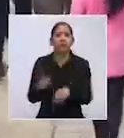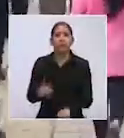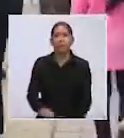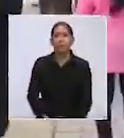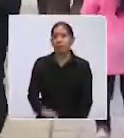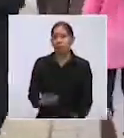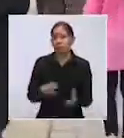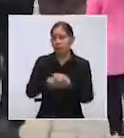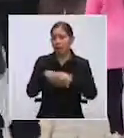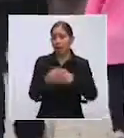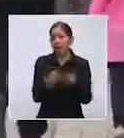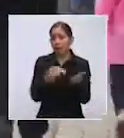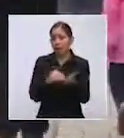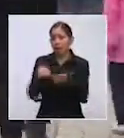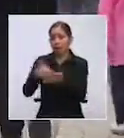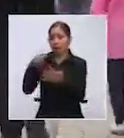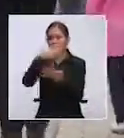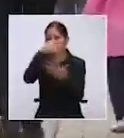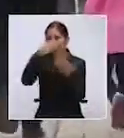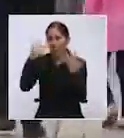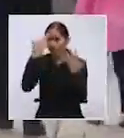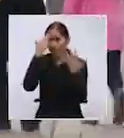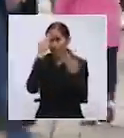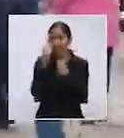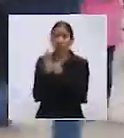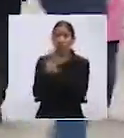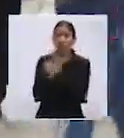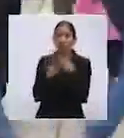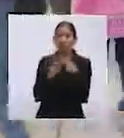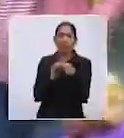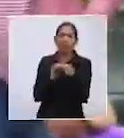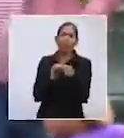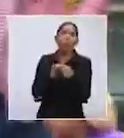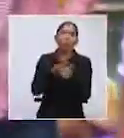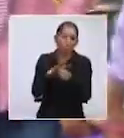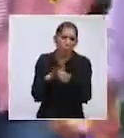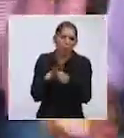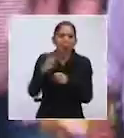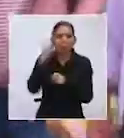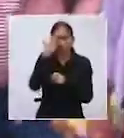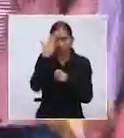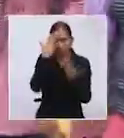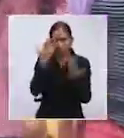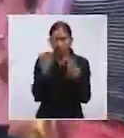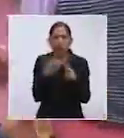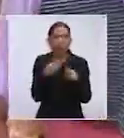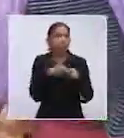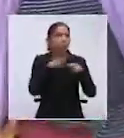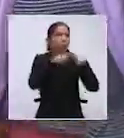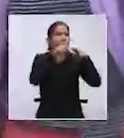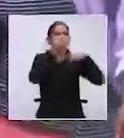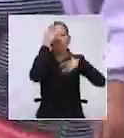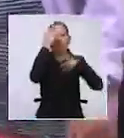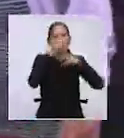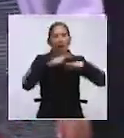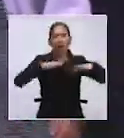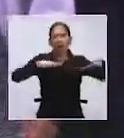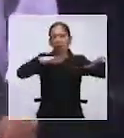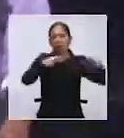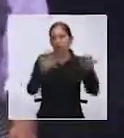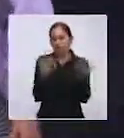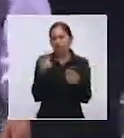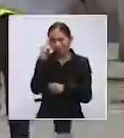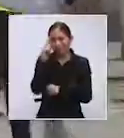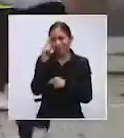manera frecuente, entre otros aspectos. Y esto justamente para evitar lo que vendría a ser el incremento de los casos de COVID-19. En